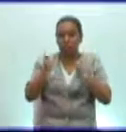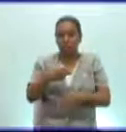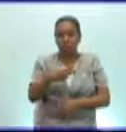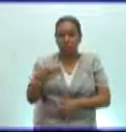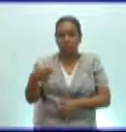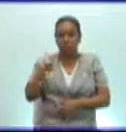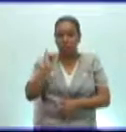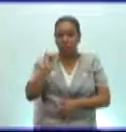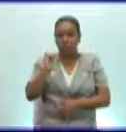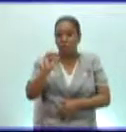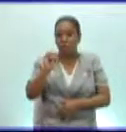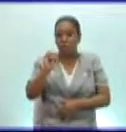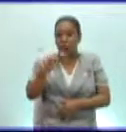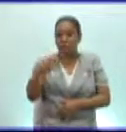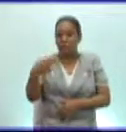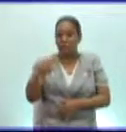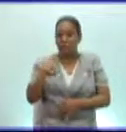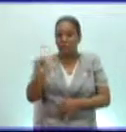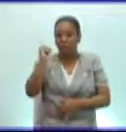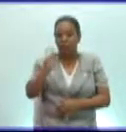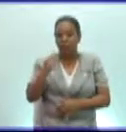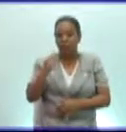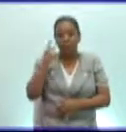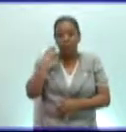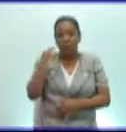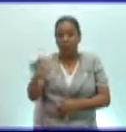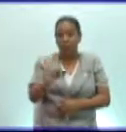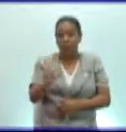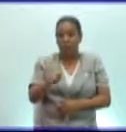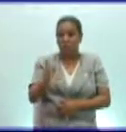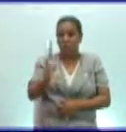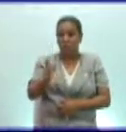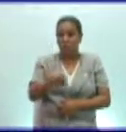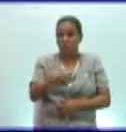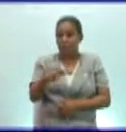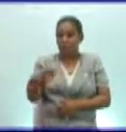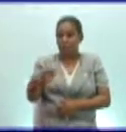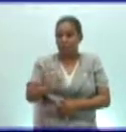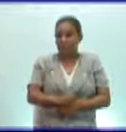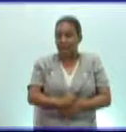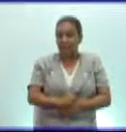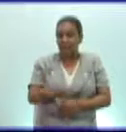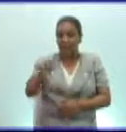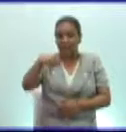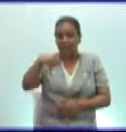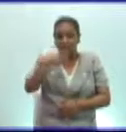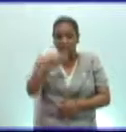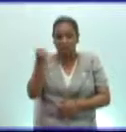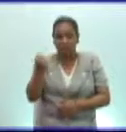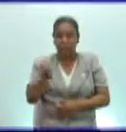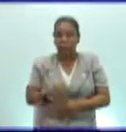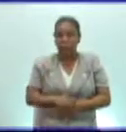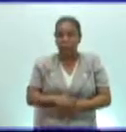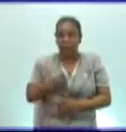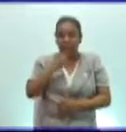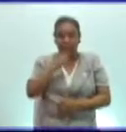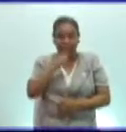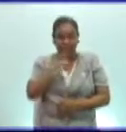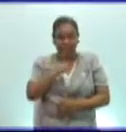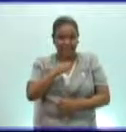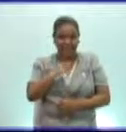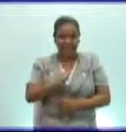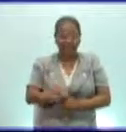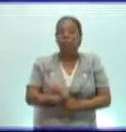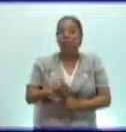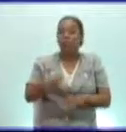abordar el pH de las disoluciones acuosas, importancia del pH y algo que está en este epígrafe que lo vamos a dejar de